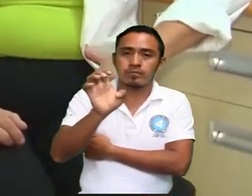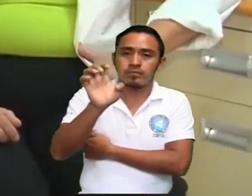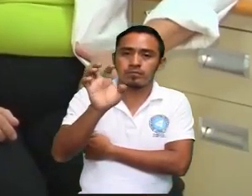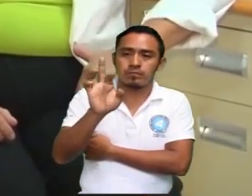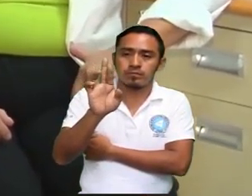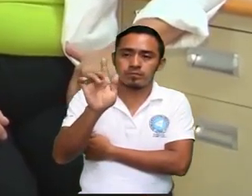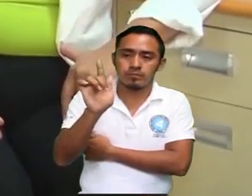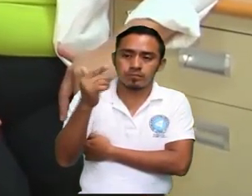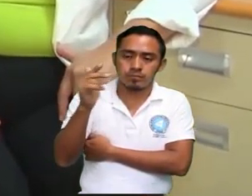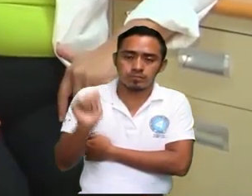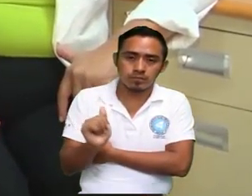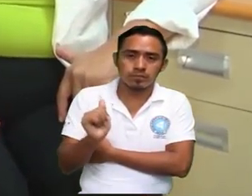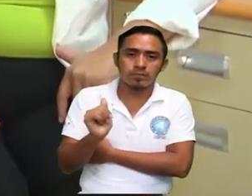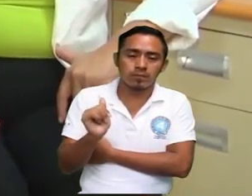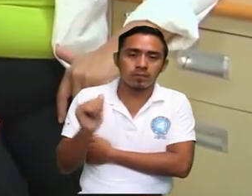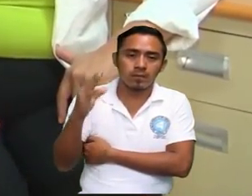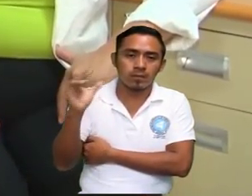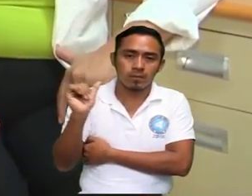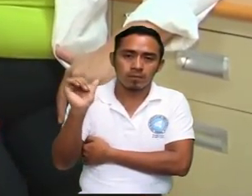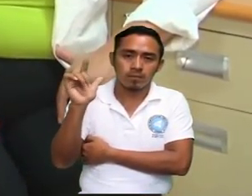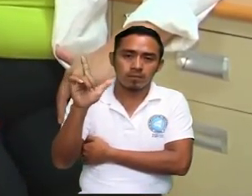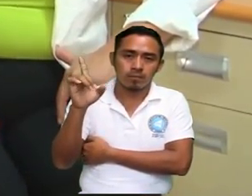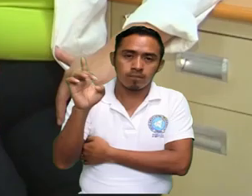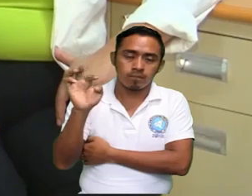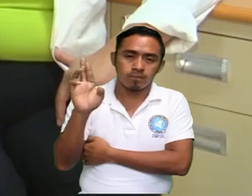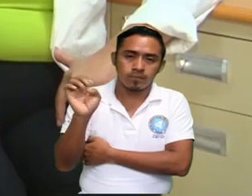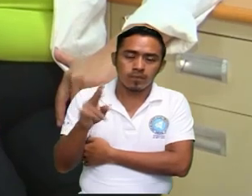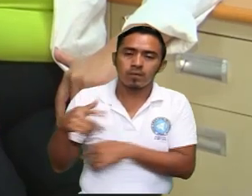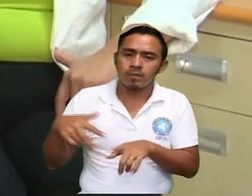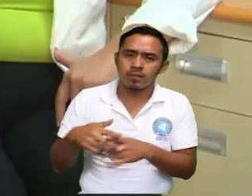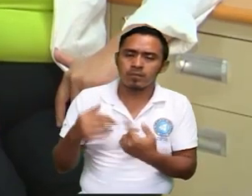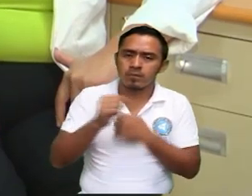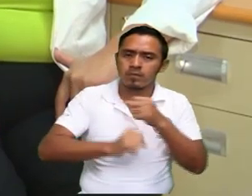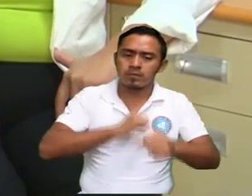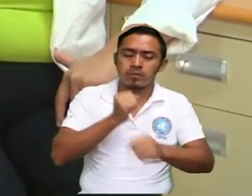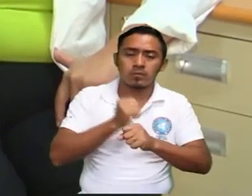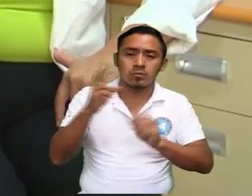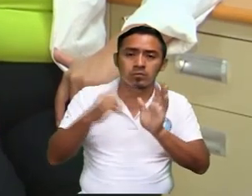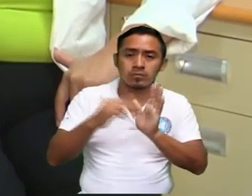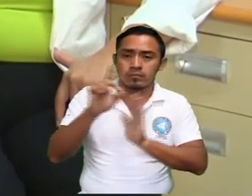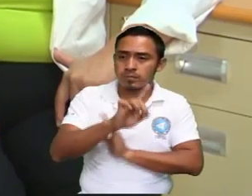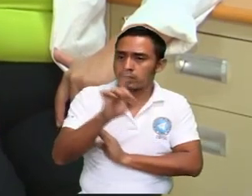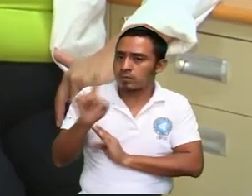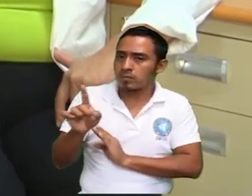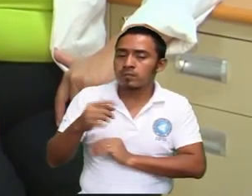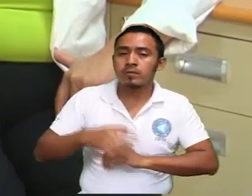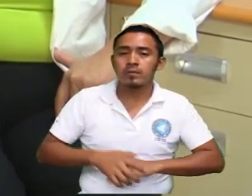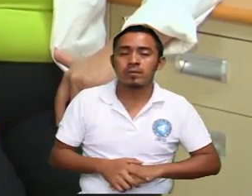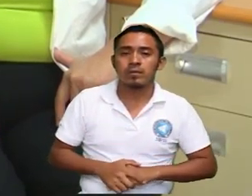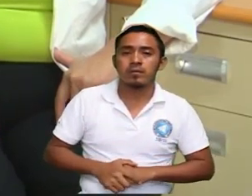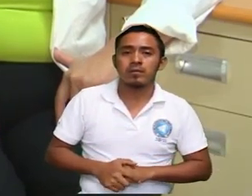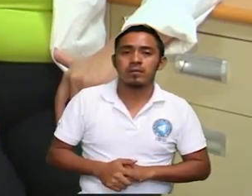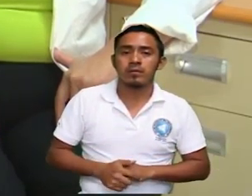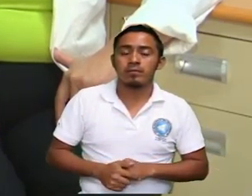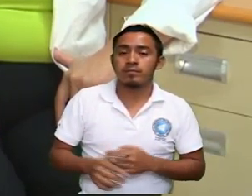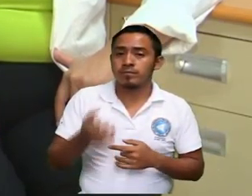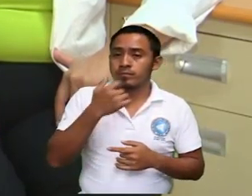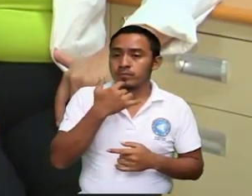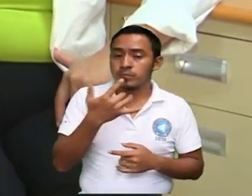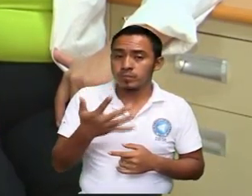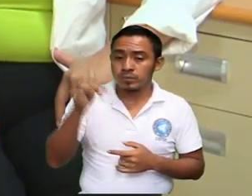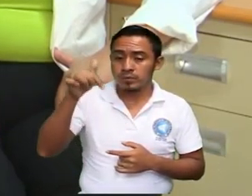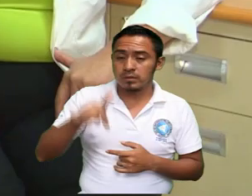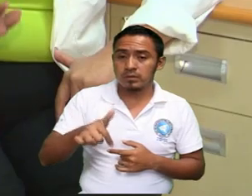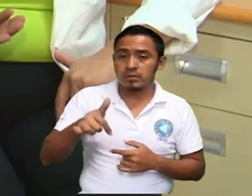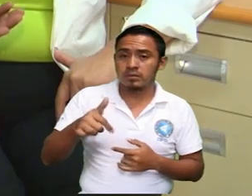abrió o dio paso a esta estrategia desde el 2011. Aquí hay algo que destacar, porque siendo el Berta Calderón